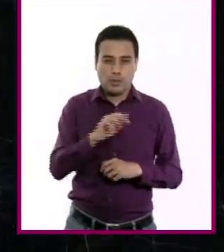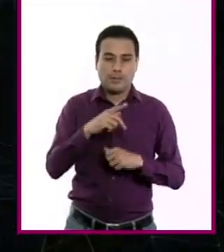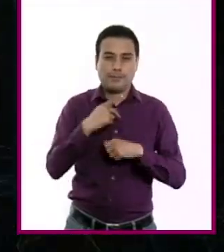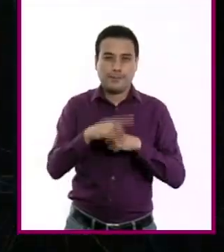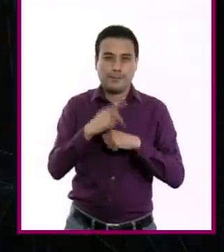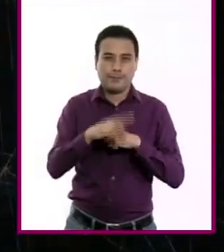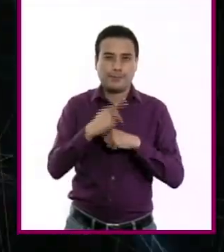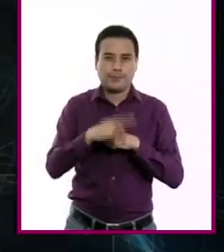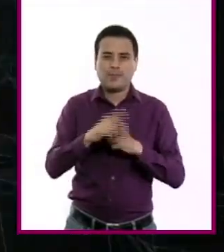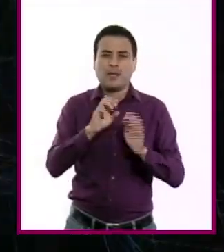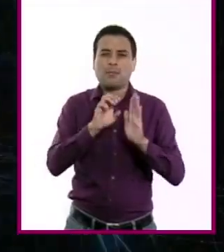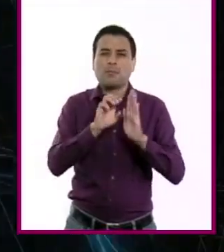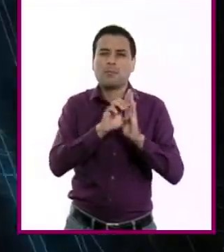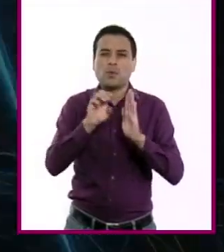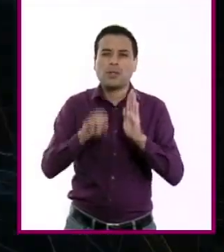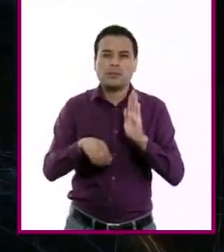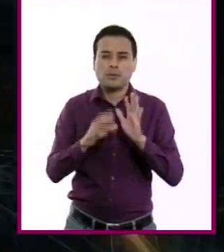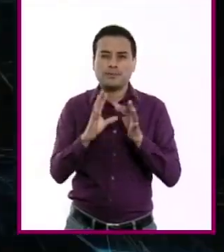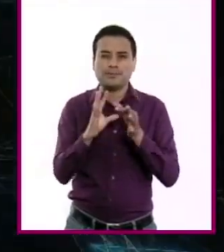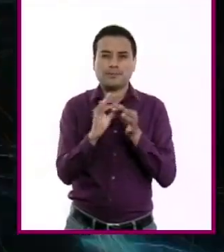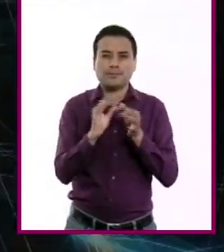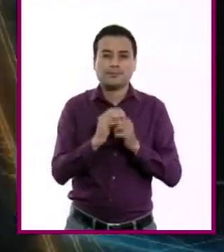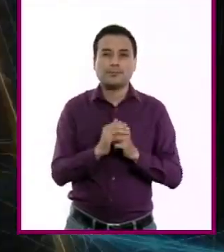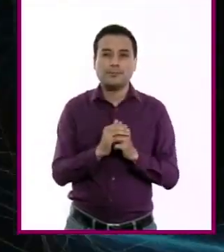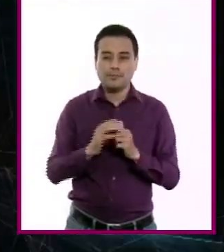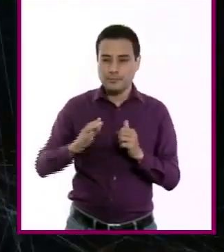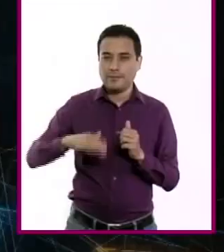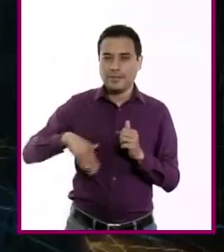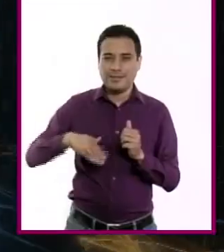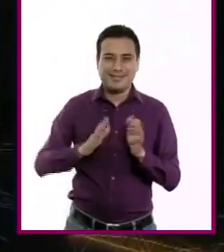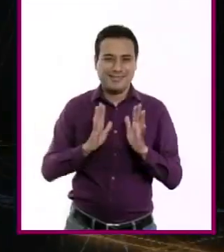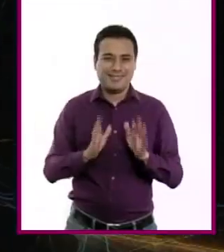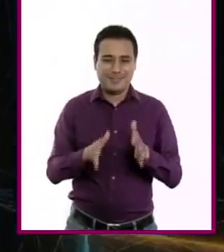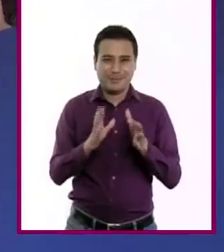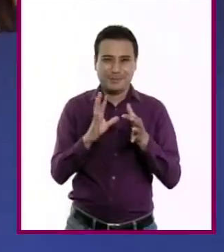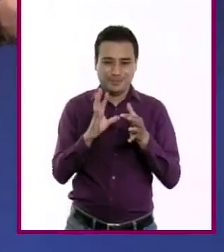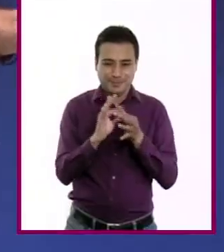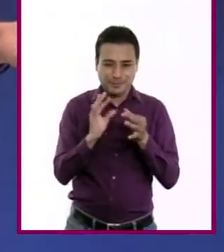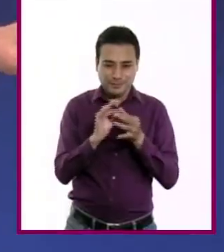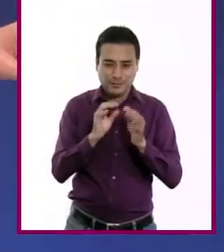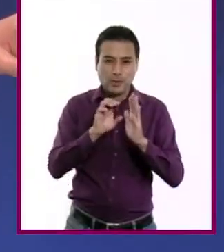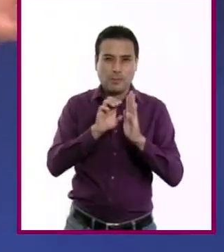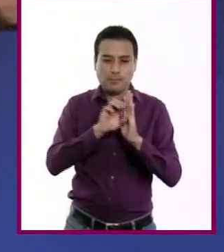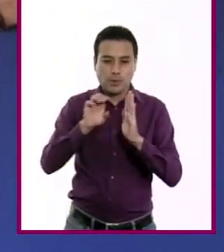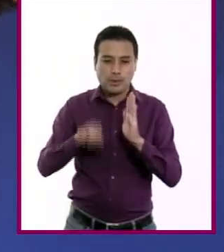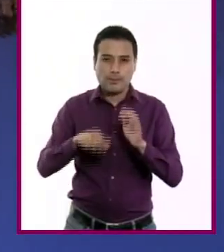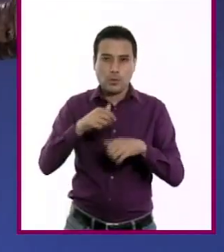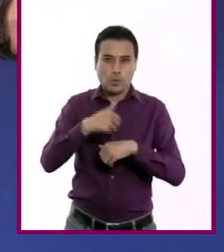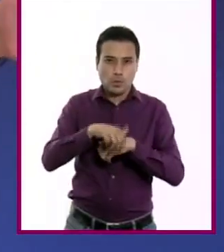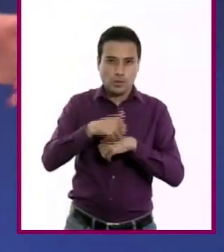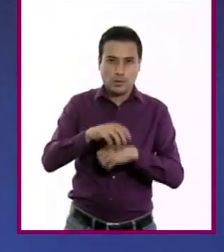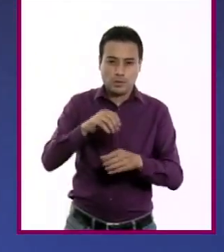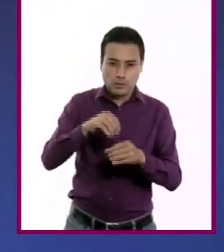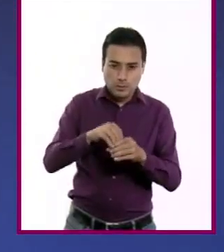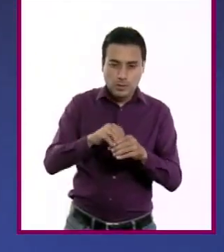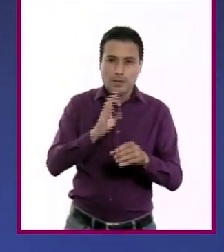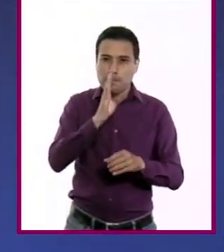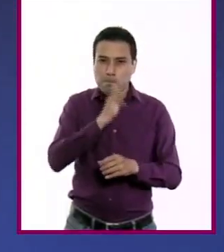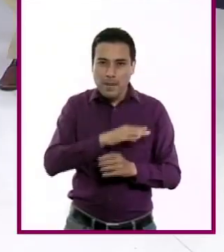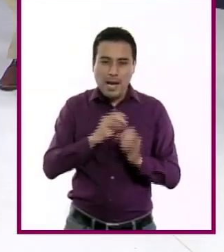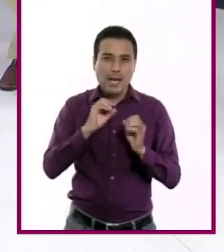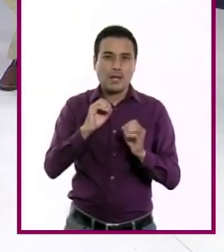¿Cuáles podrían ser algunas de ellas? Ahorita hablamos mucho de esto, como una contraseña mal usada, una contraseña